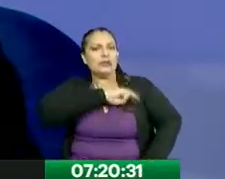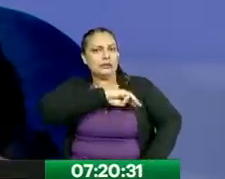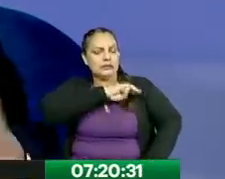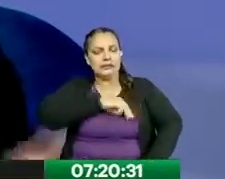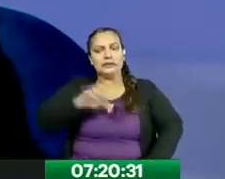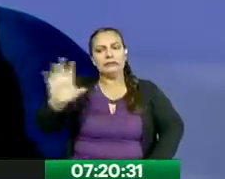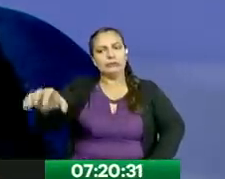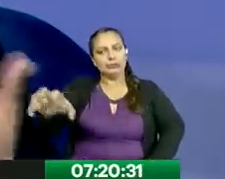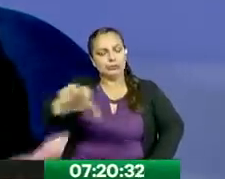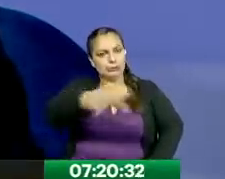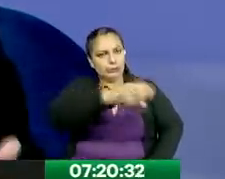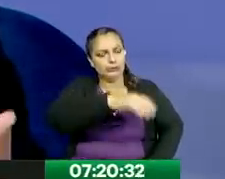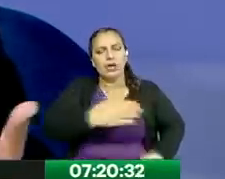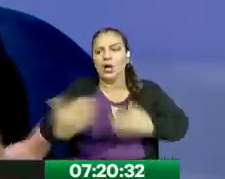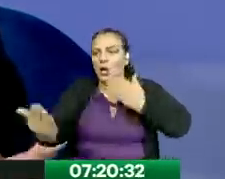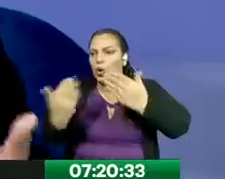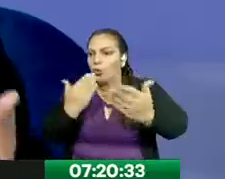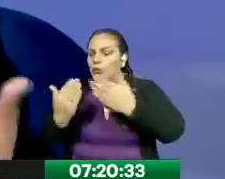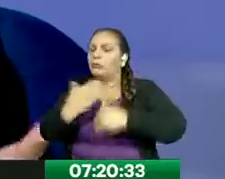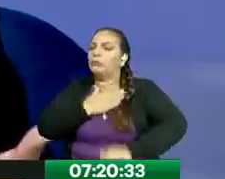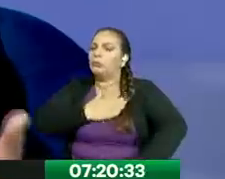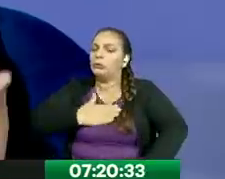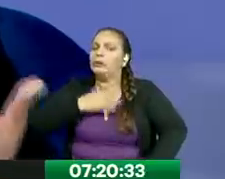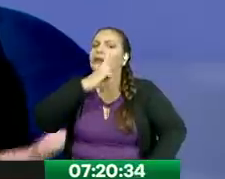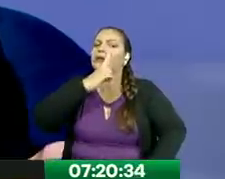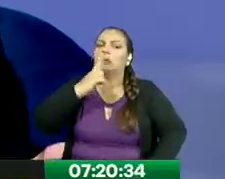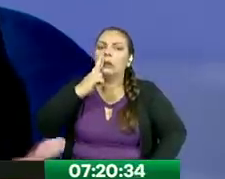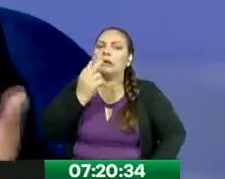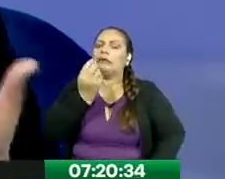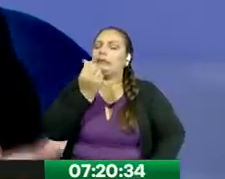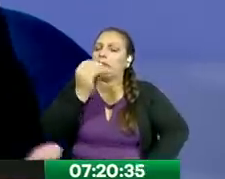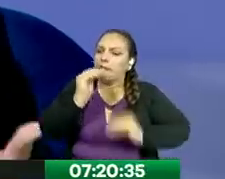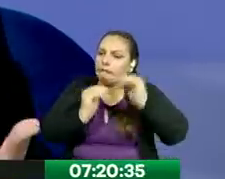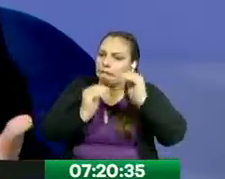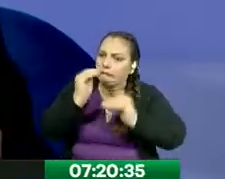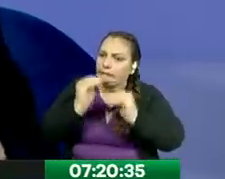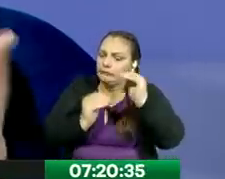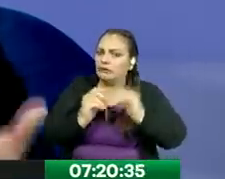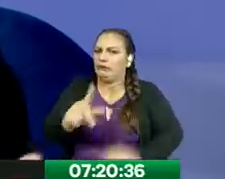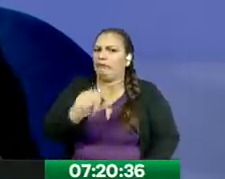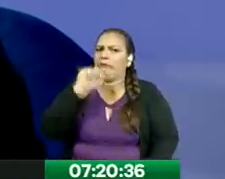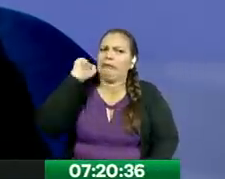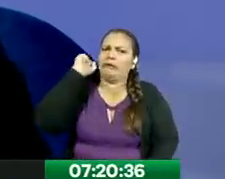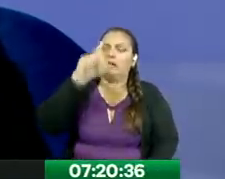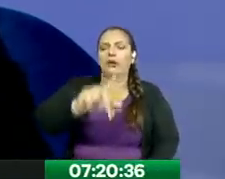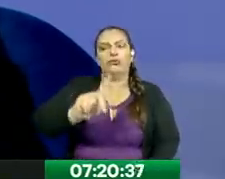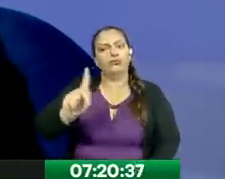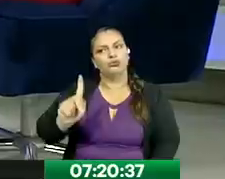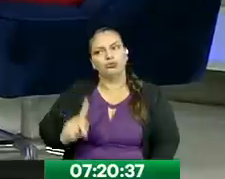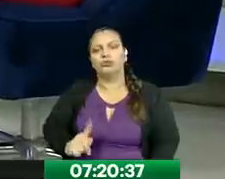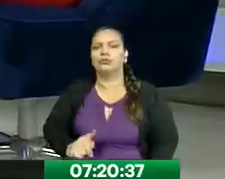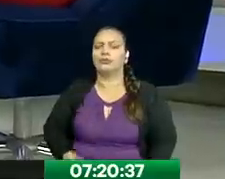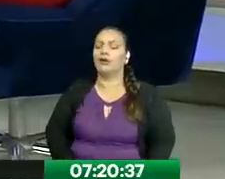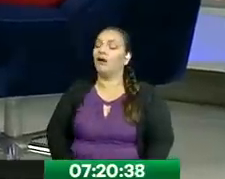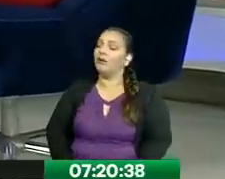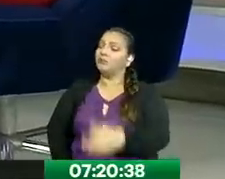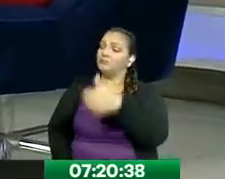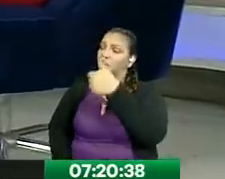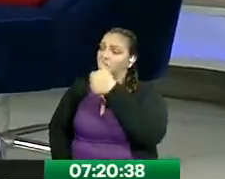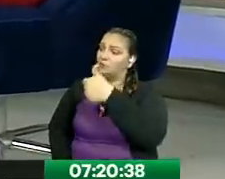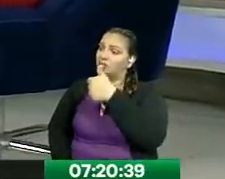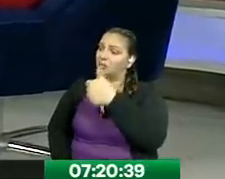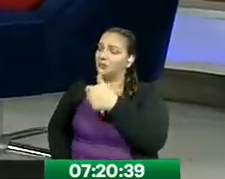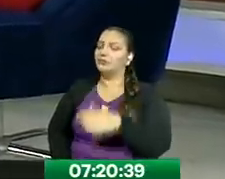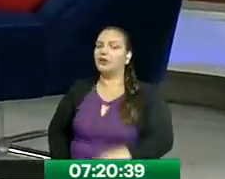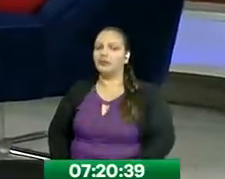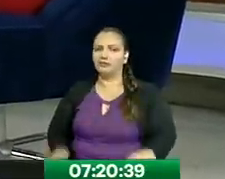policías y también a veces hacemos unos operativos interdisciplinarios en conjunto con nosotros y otras instituciones enhorabuena los ríos no